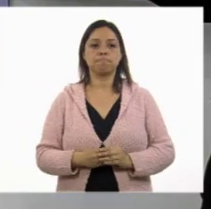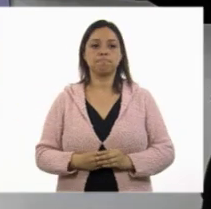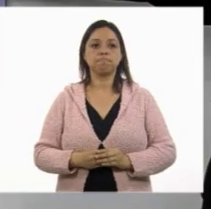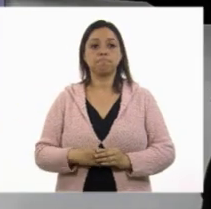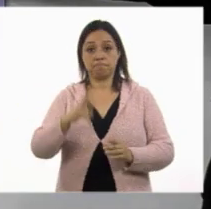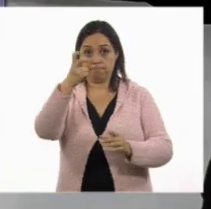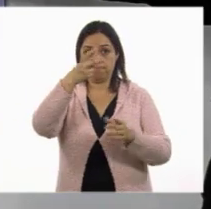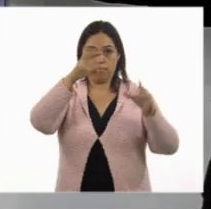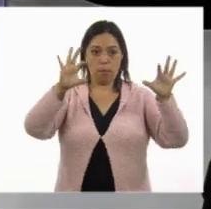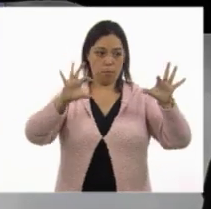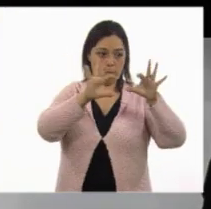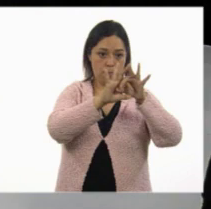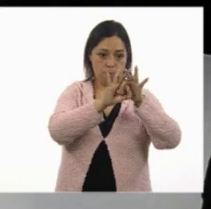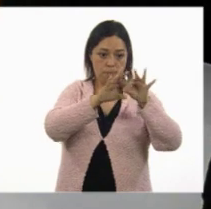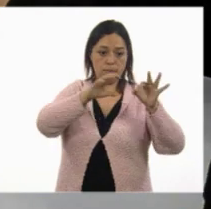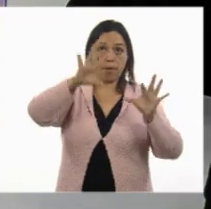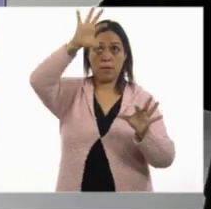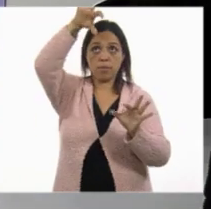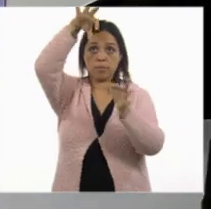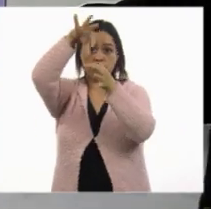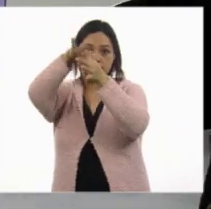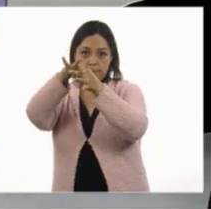acutángulo. Vaya.